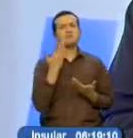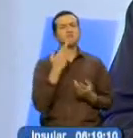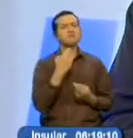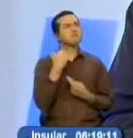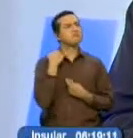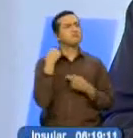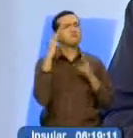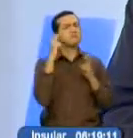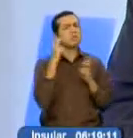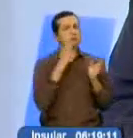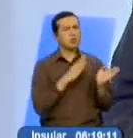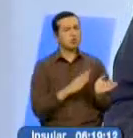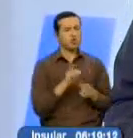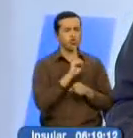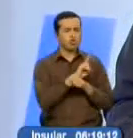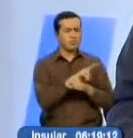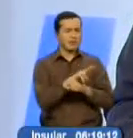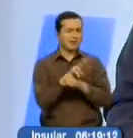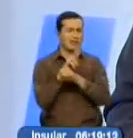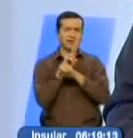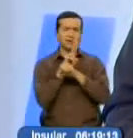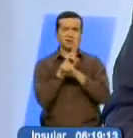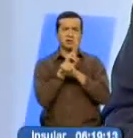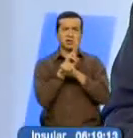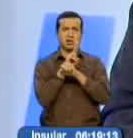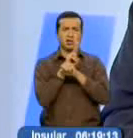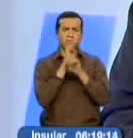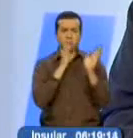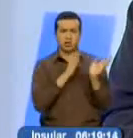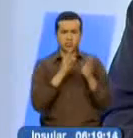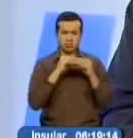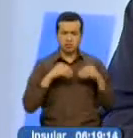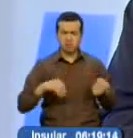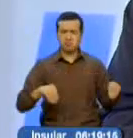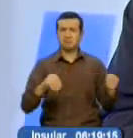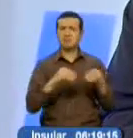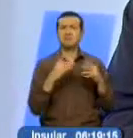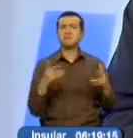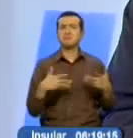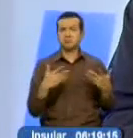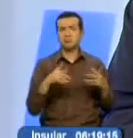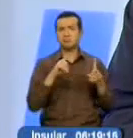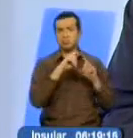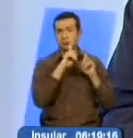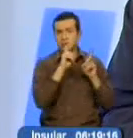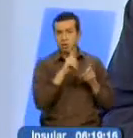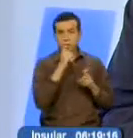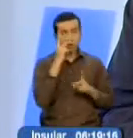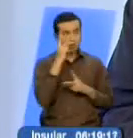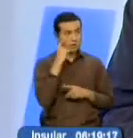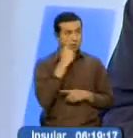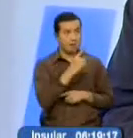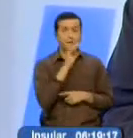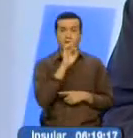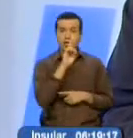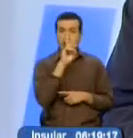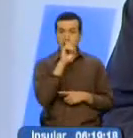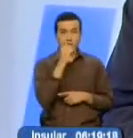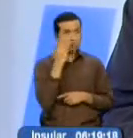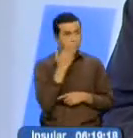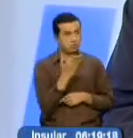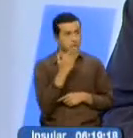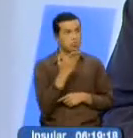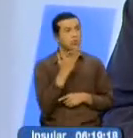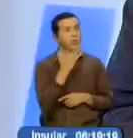este tema de superintendencia de ordenamiento territorial? Vamos a preguntarle entonces a Fernando Cordero.